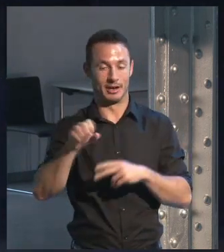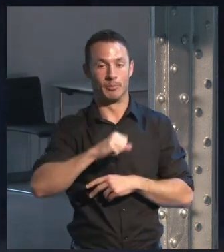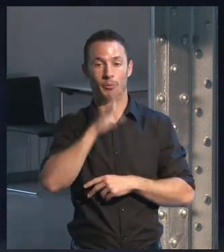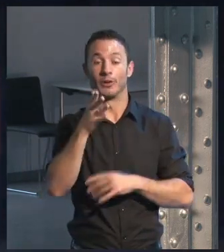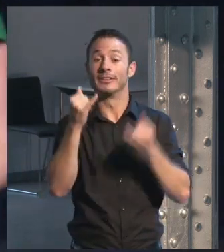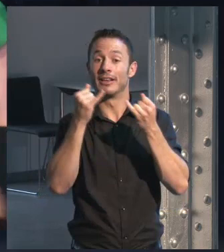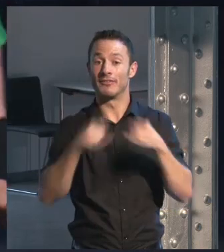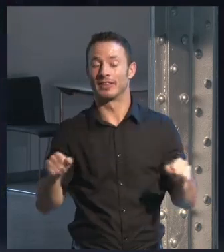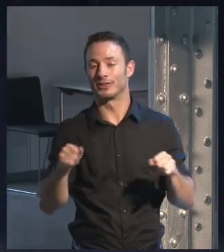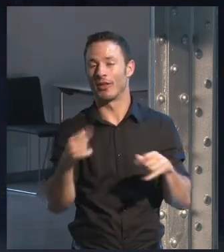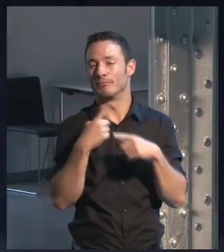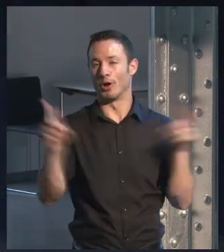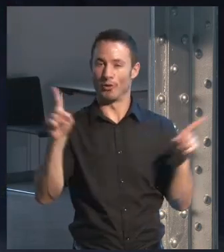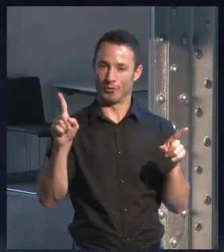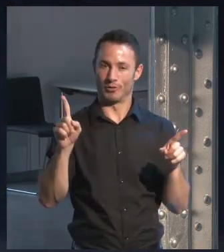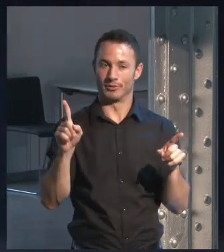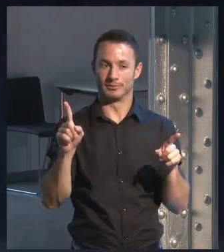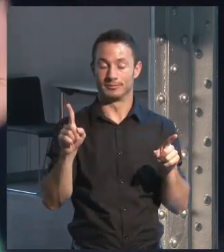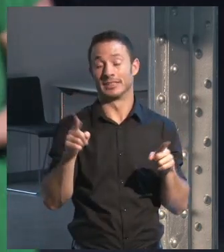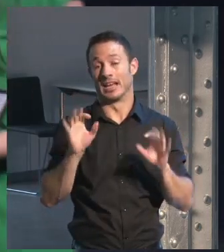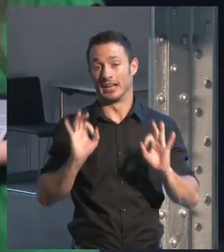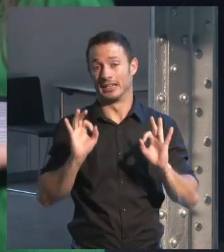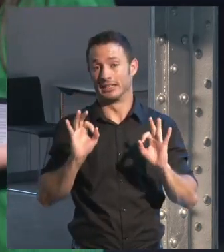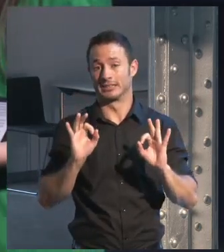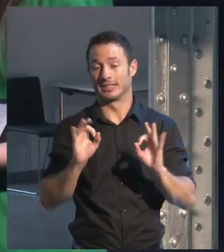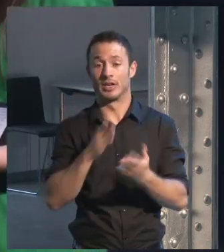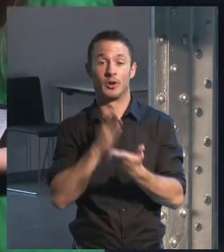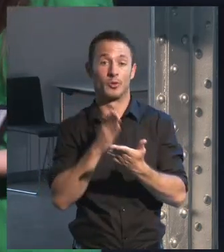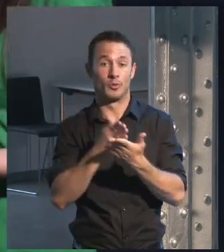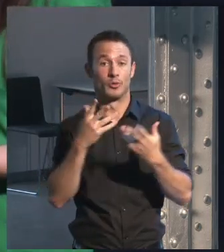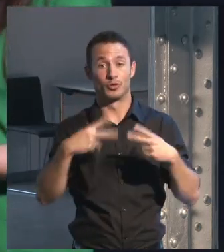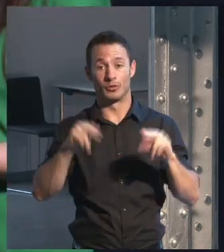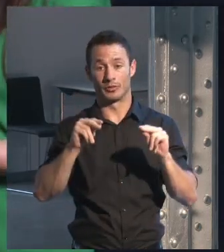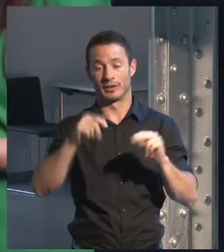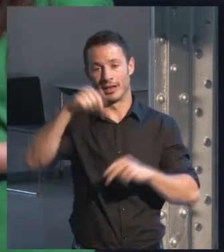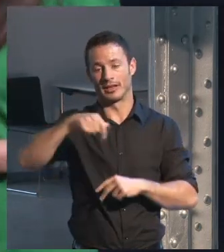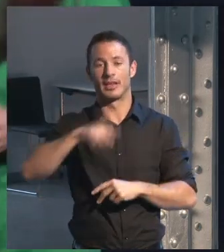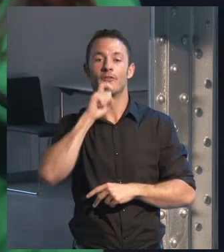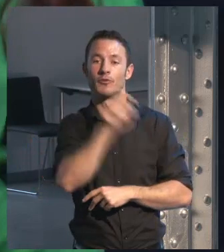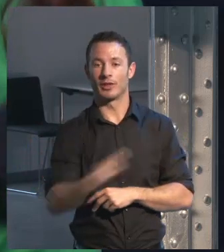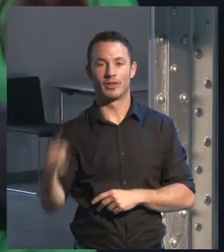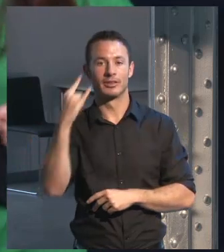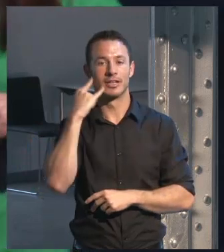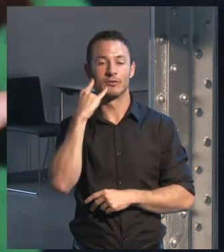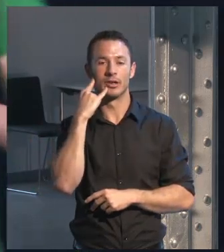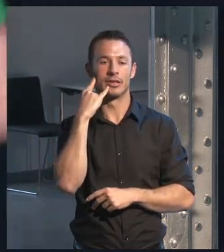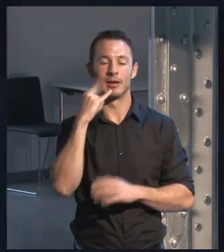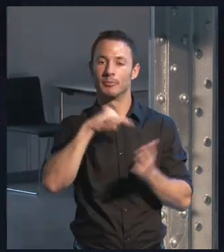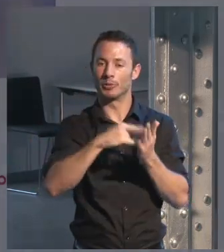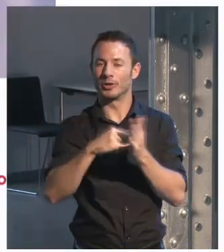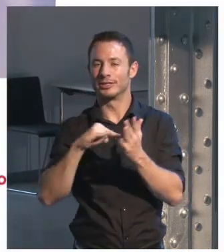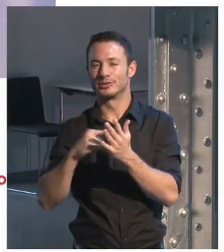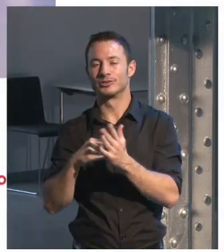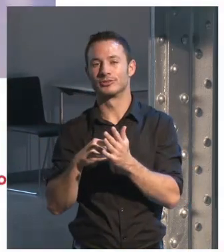por lo menos distinto y será con el que cerremos el curso de este año aquí en Fundación Telefónica. Más proyectos con los